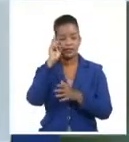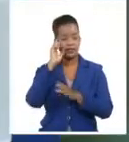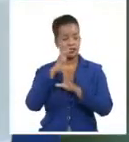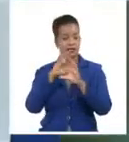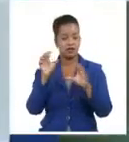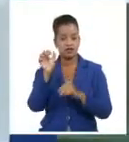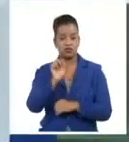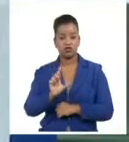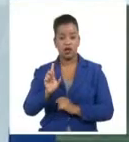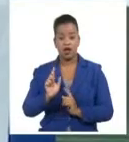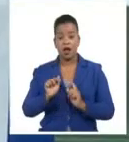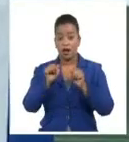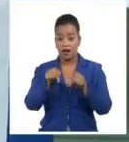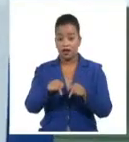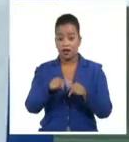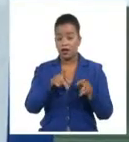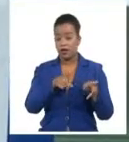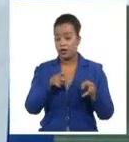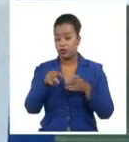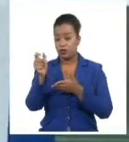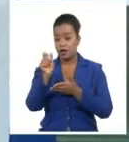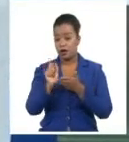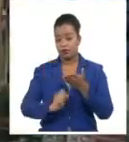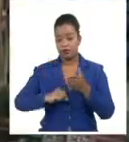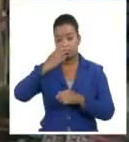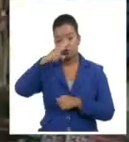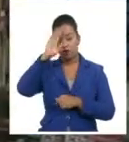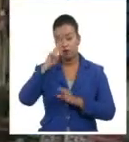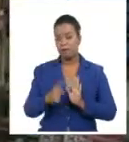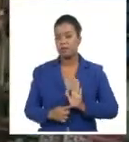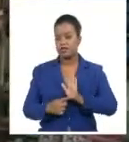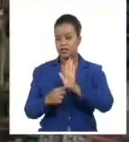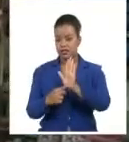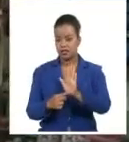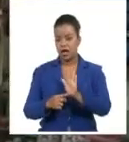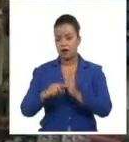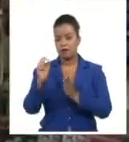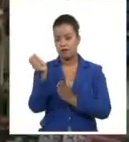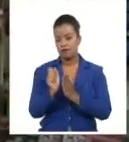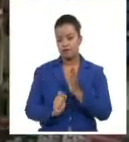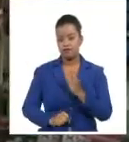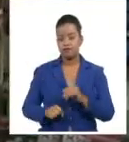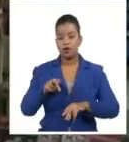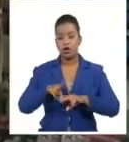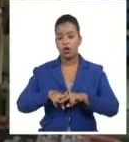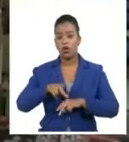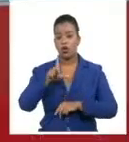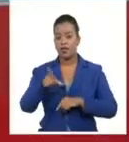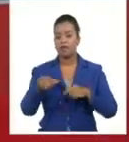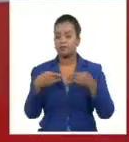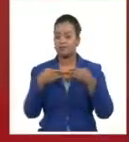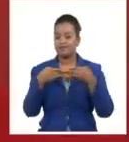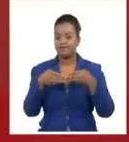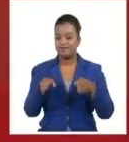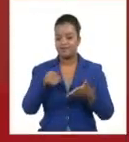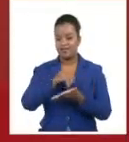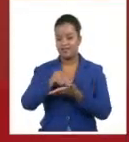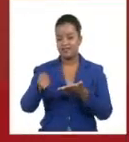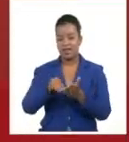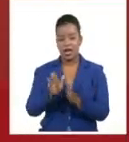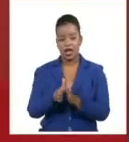este espacio, las editoriales de la Unión de Historiadores de Cuba presentaron sus textos. Holguín abrió la ciudad a los libros y también extiende